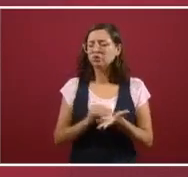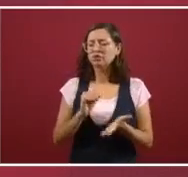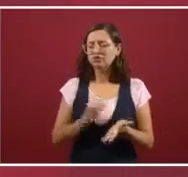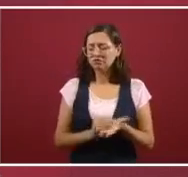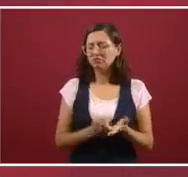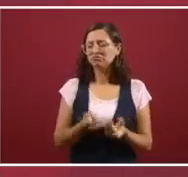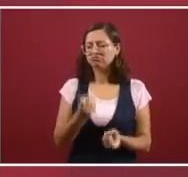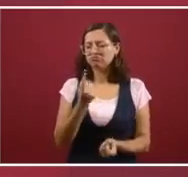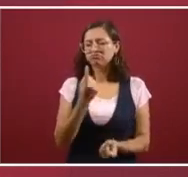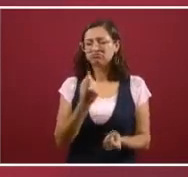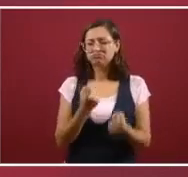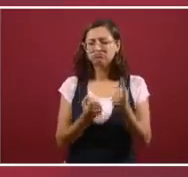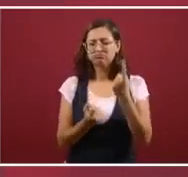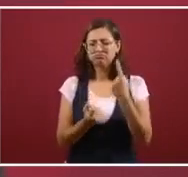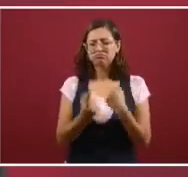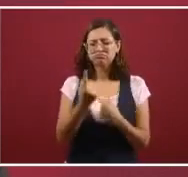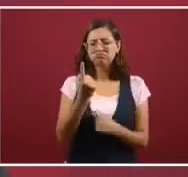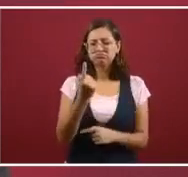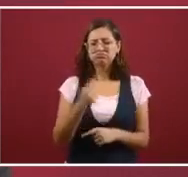Y había